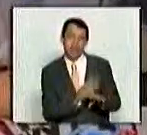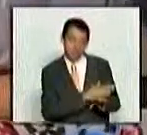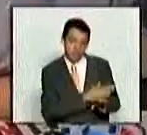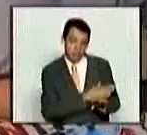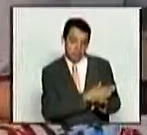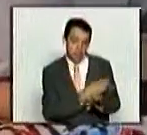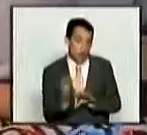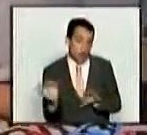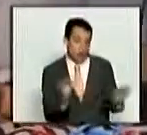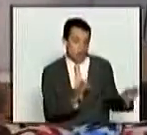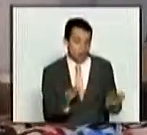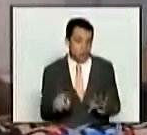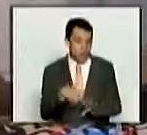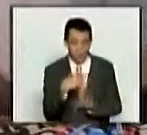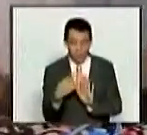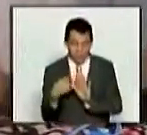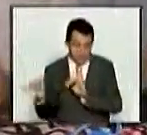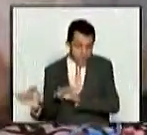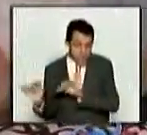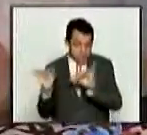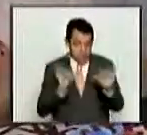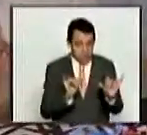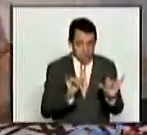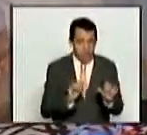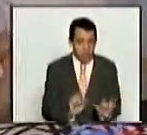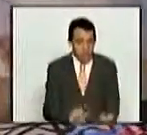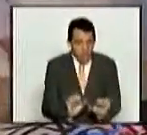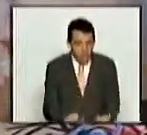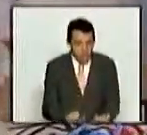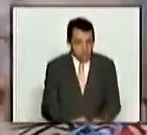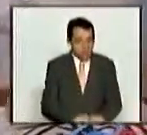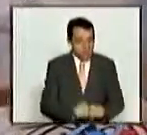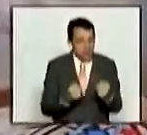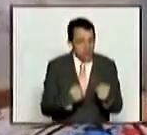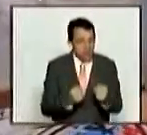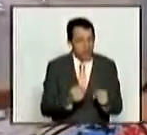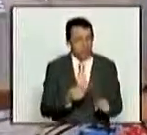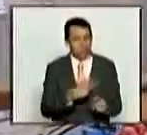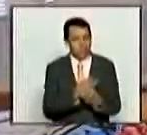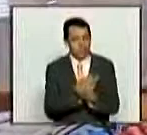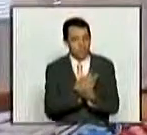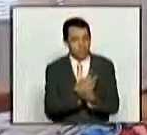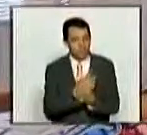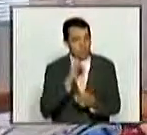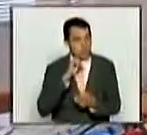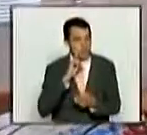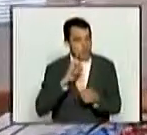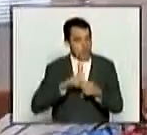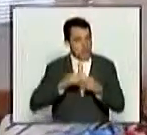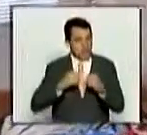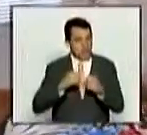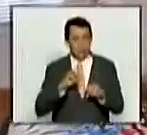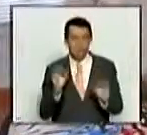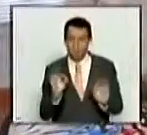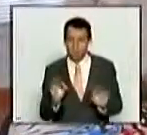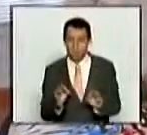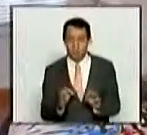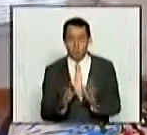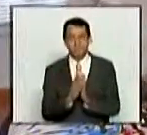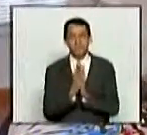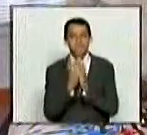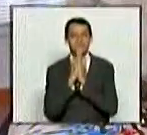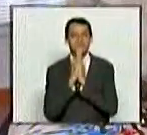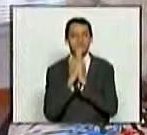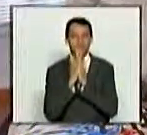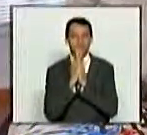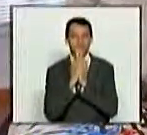No toda columna tiene que traquear, como decimos vulgarmente, ¿sí? El libro más interesante para leer es El